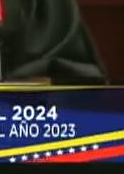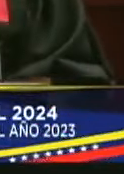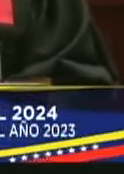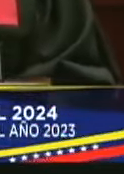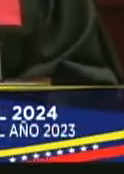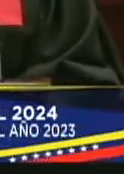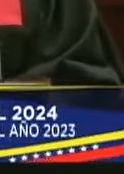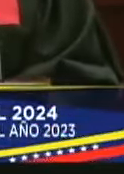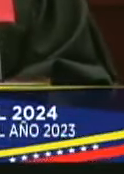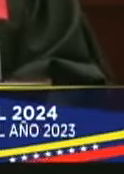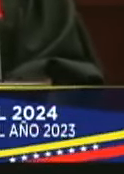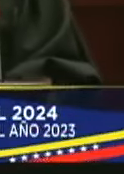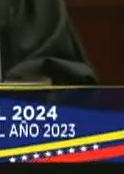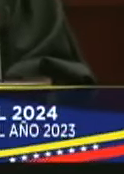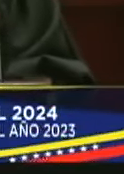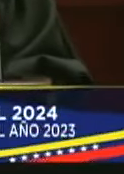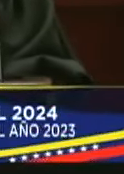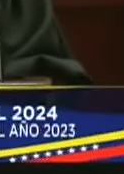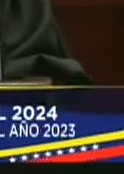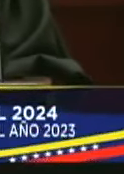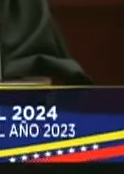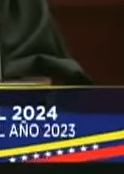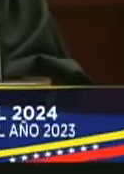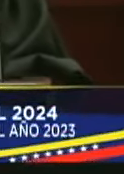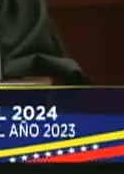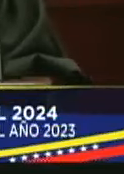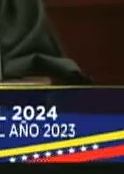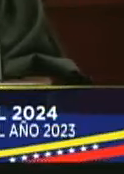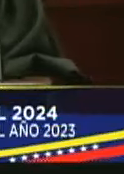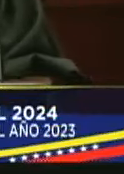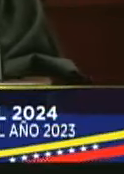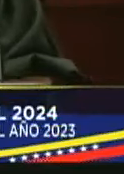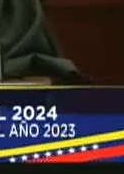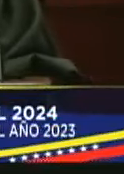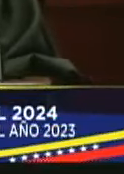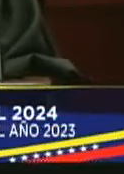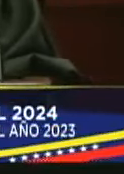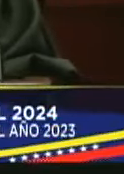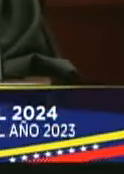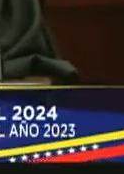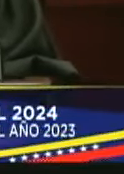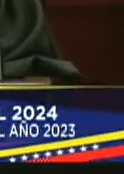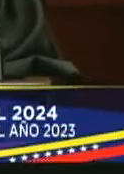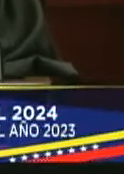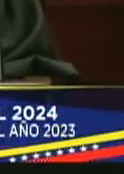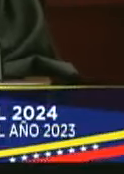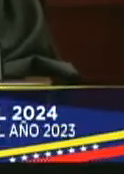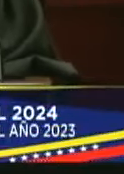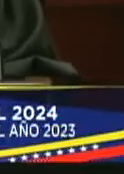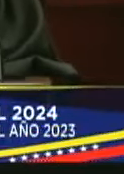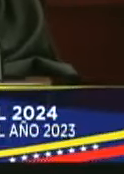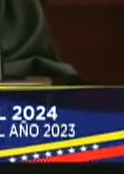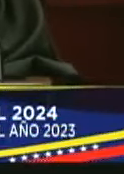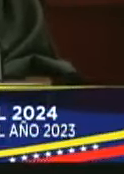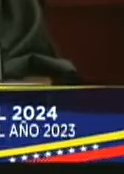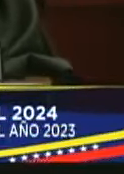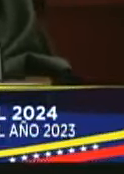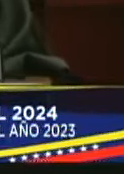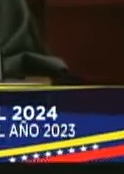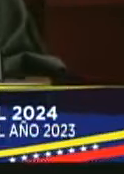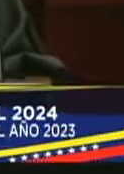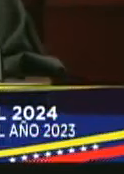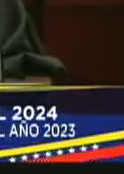decisiones de manera independiente y autónoma, sin la injerencia y la tutela de otros Estados o de grupos de poder